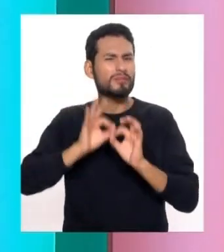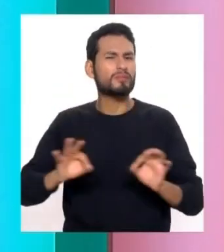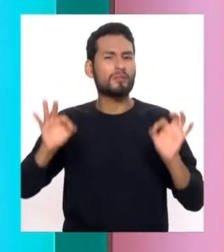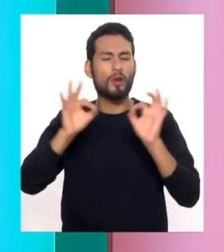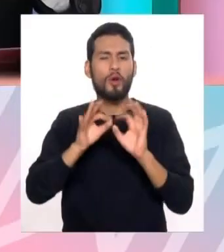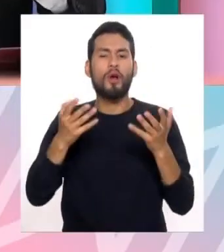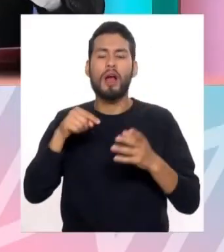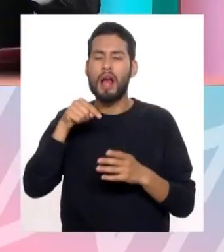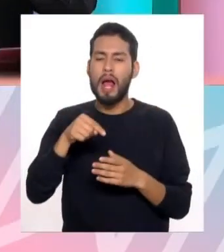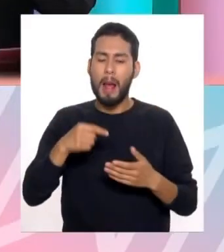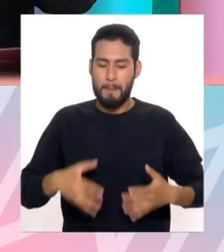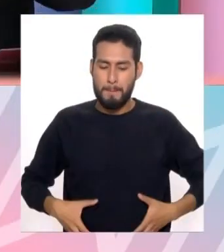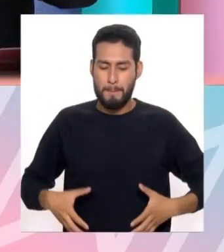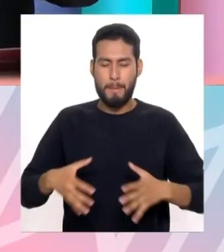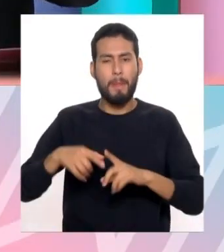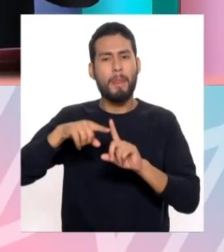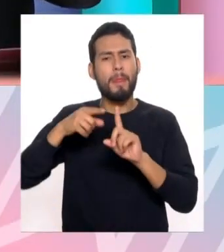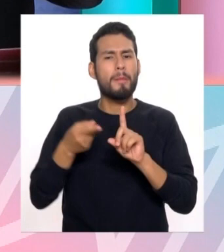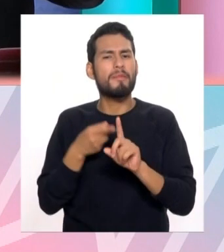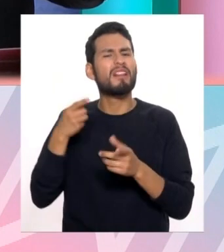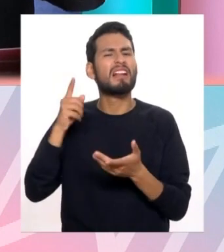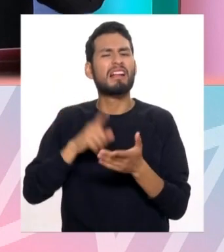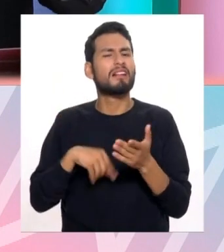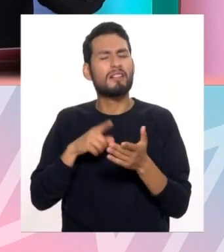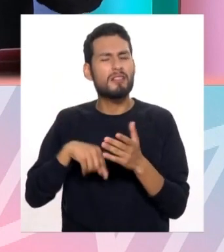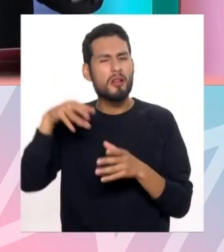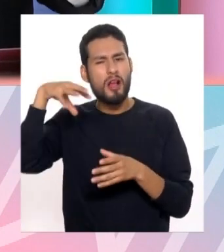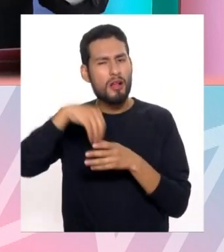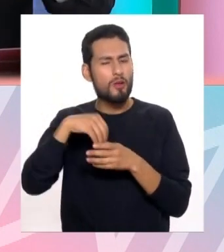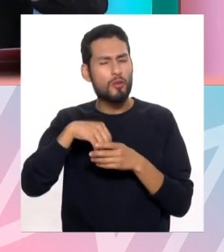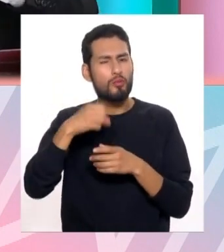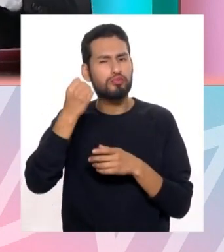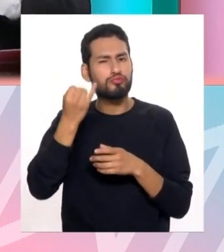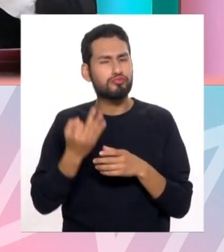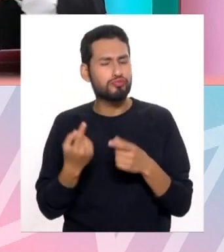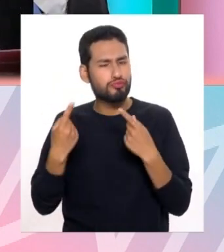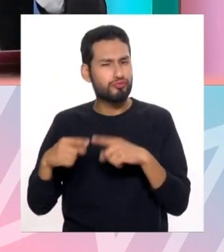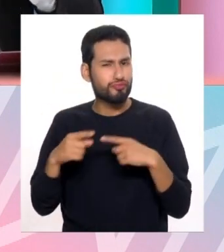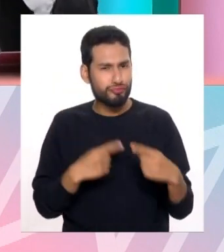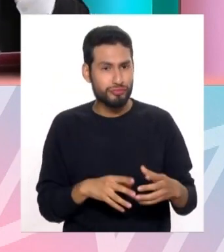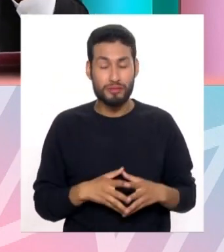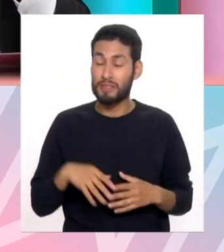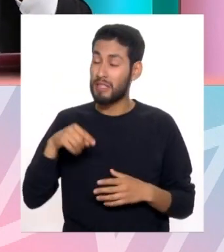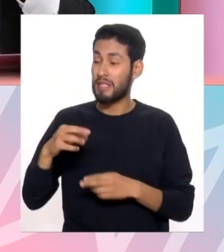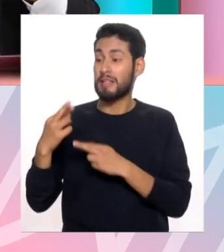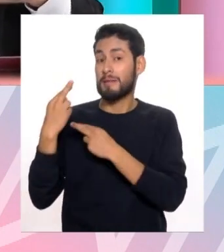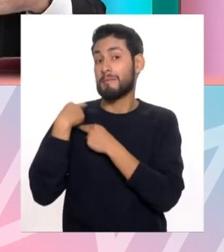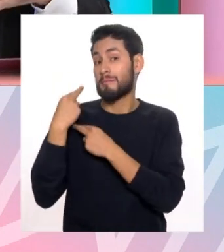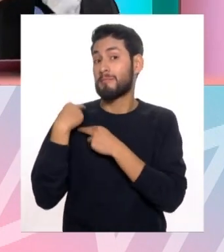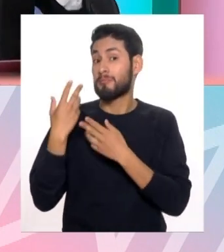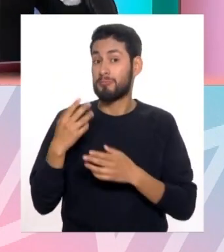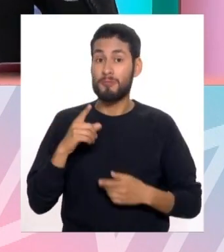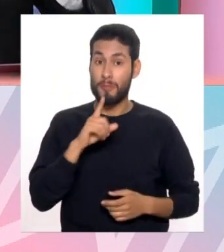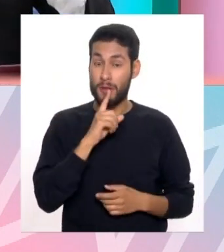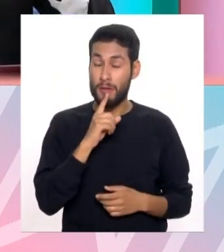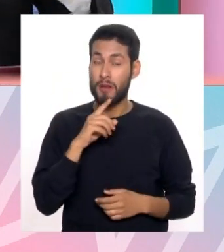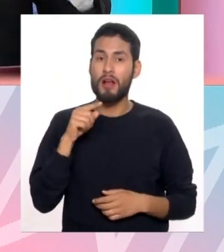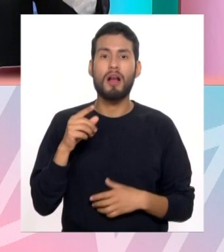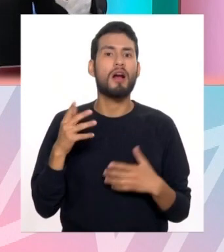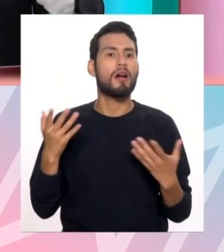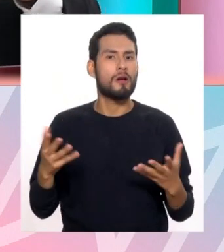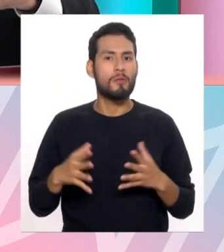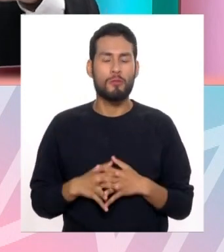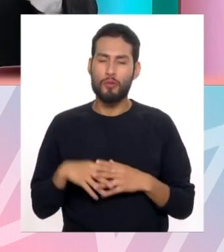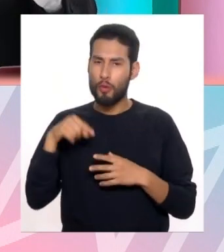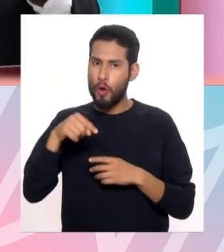del control prenatal y todo lo que sucede en esta etapa en donde la responsabilidad de ser padres debe incluir